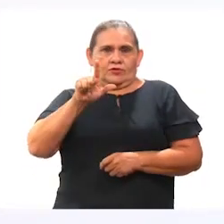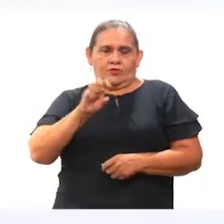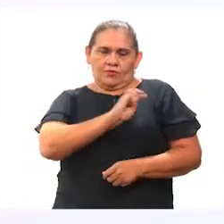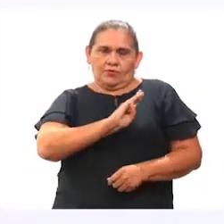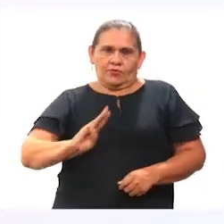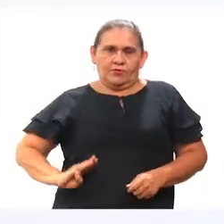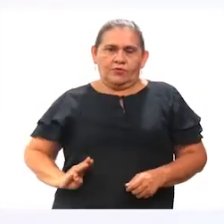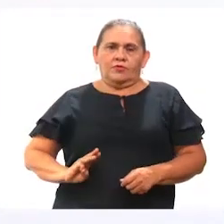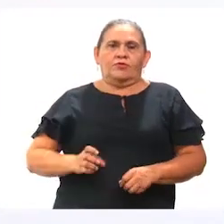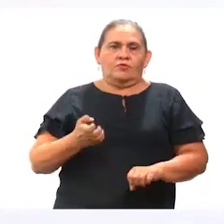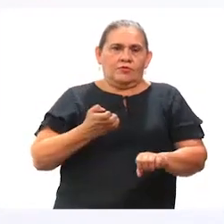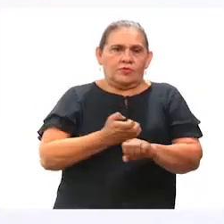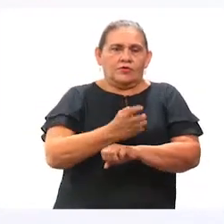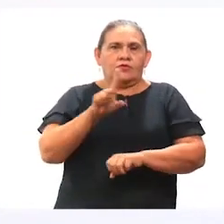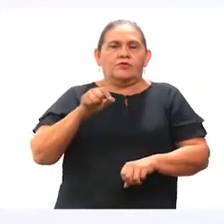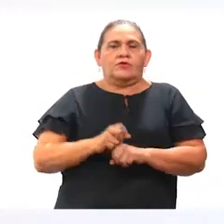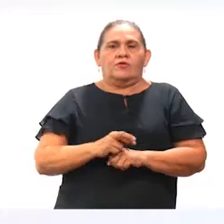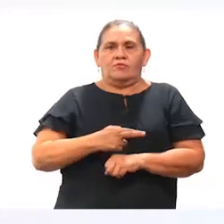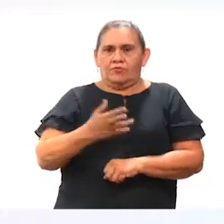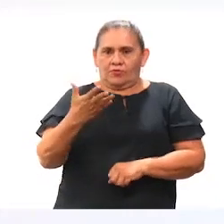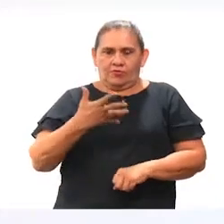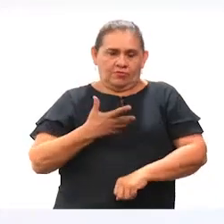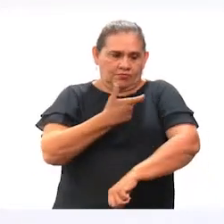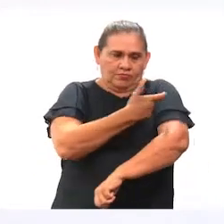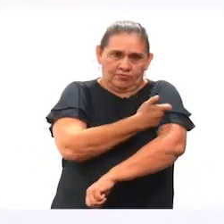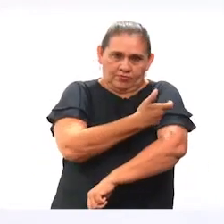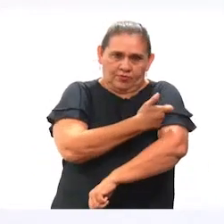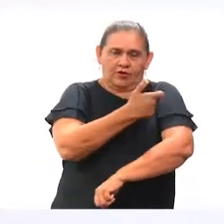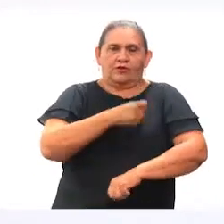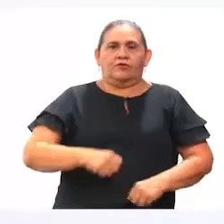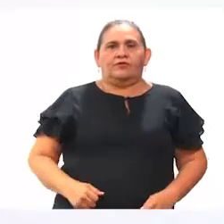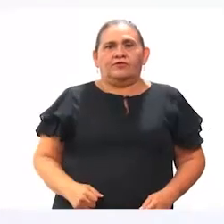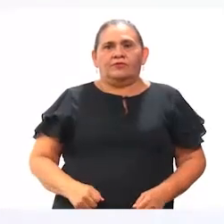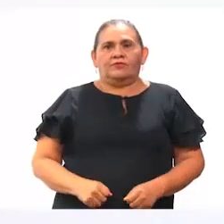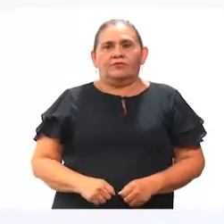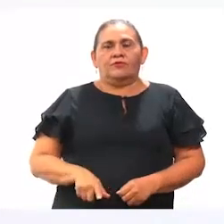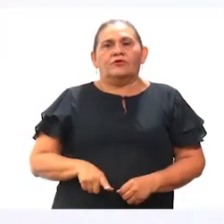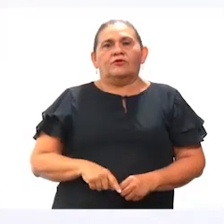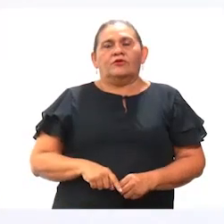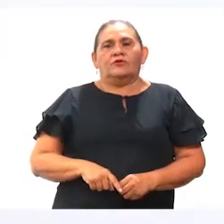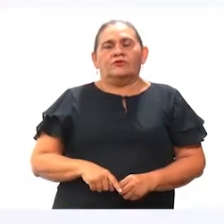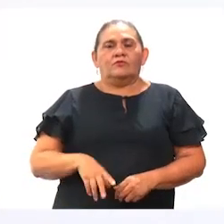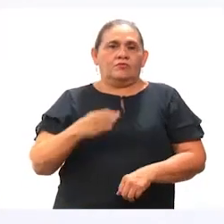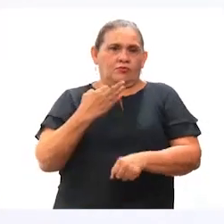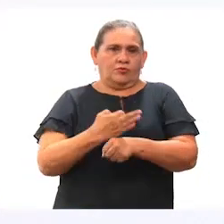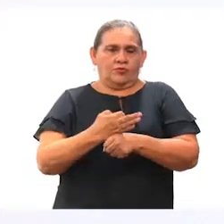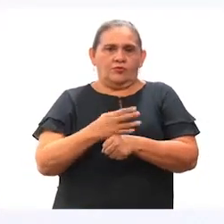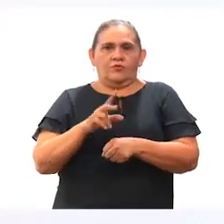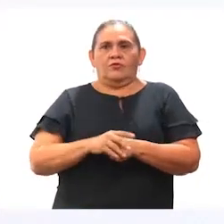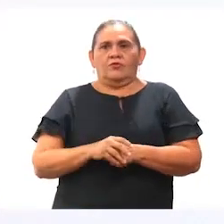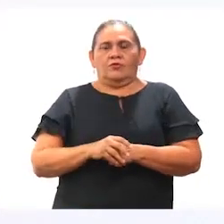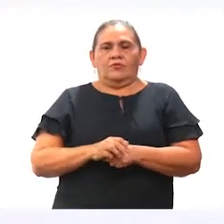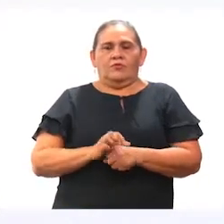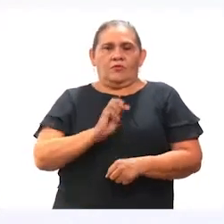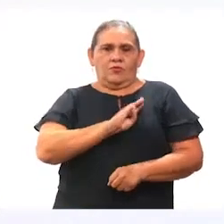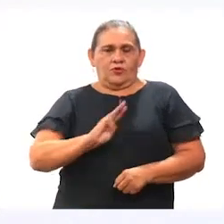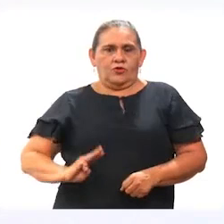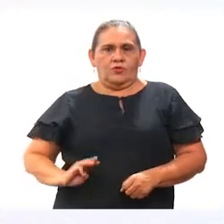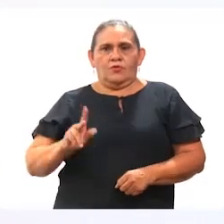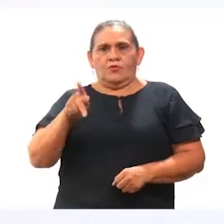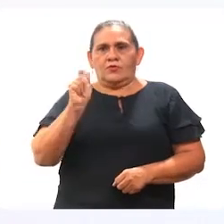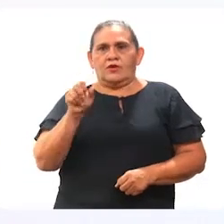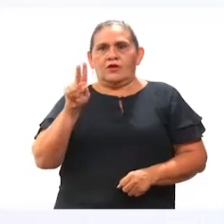interior del estado estarán recibiendo su refuerzo contra el coronavirus. En esta nueva fase están incluidos los municipios de